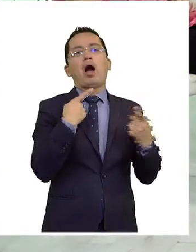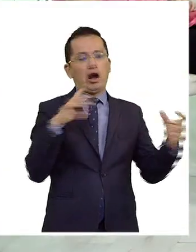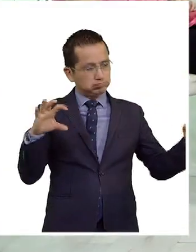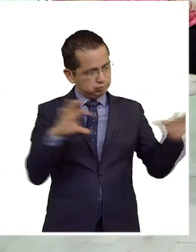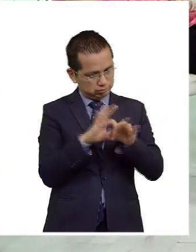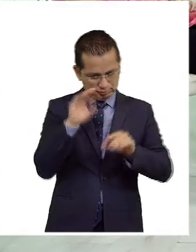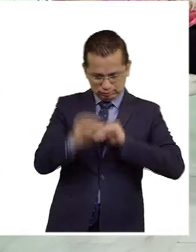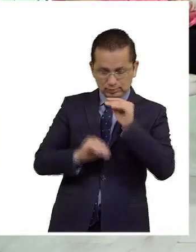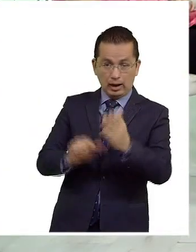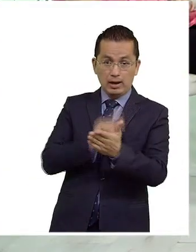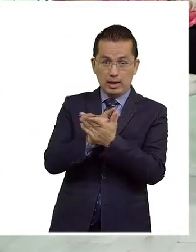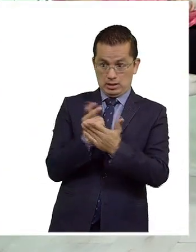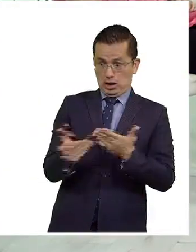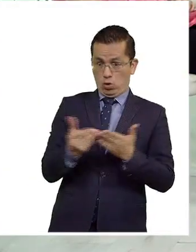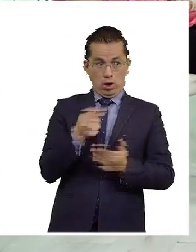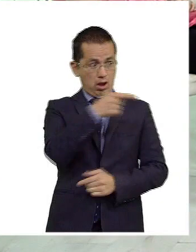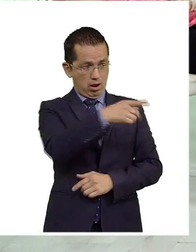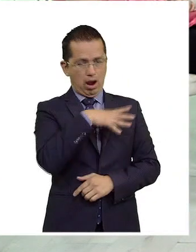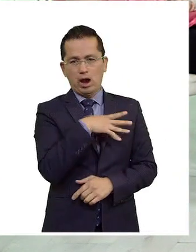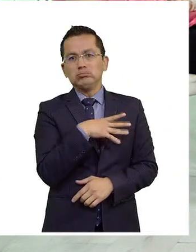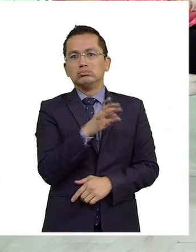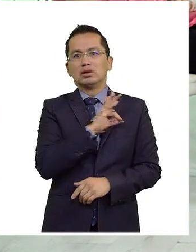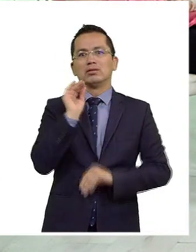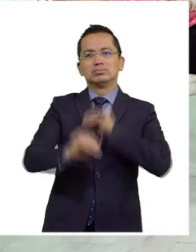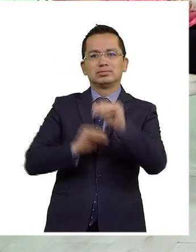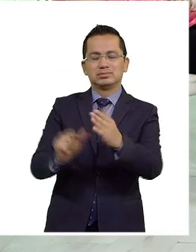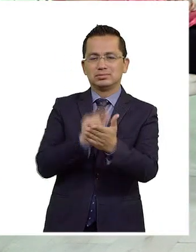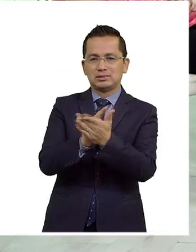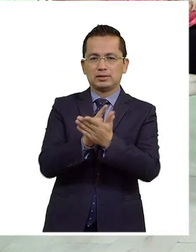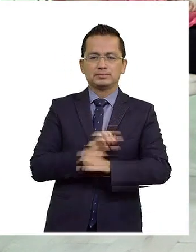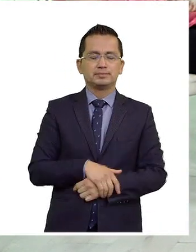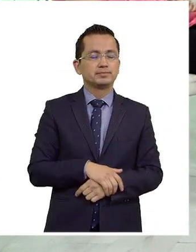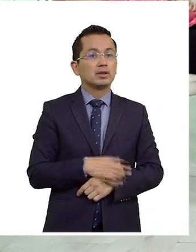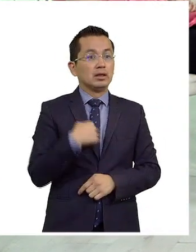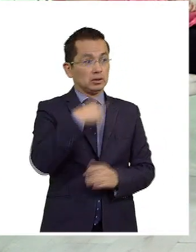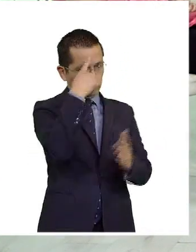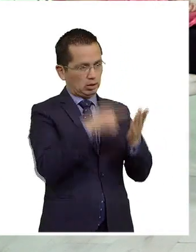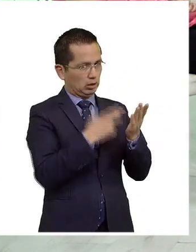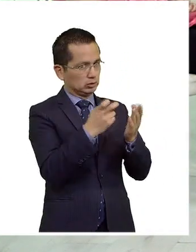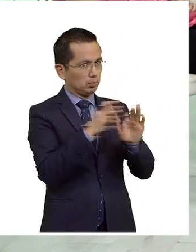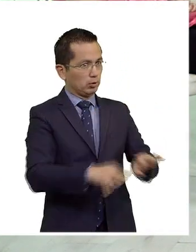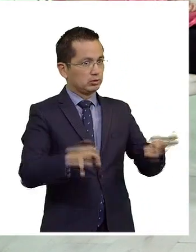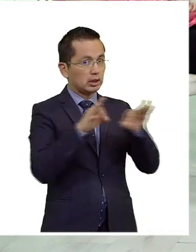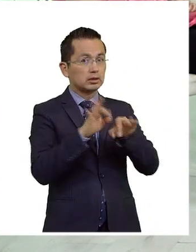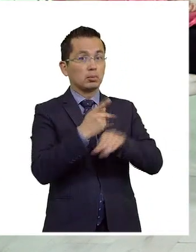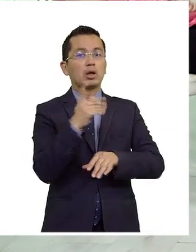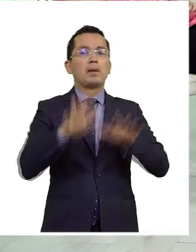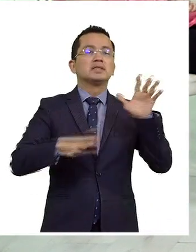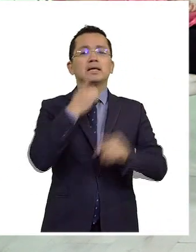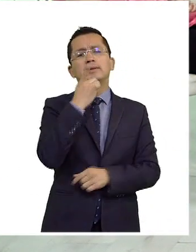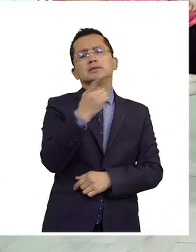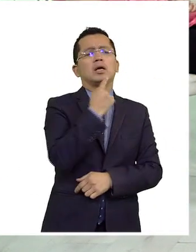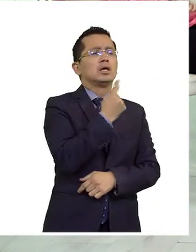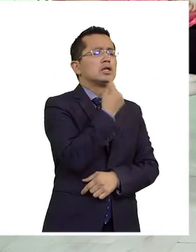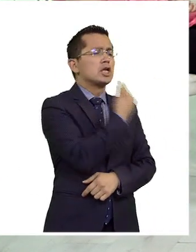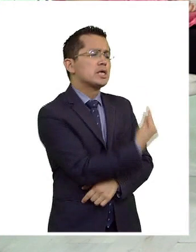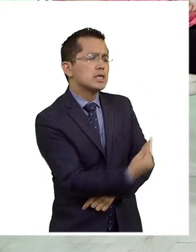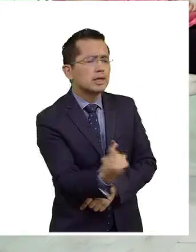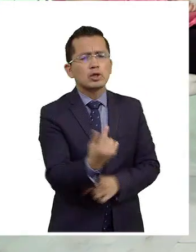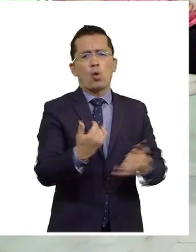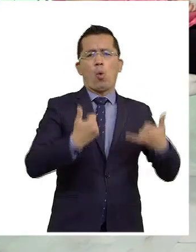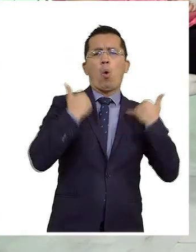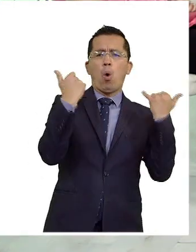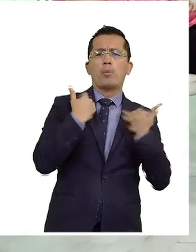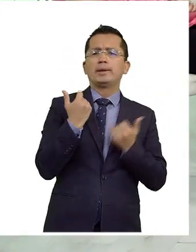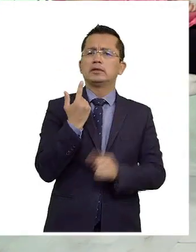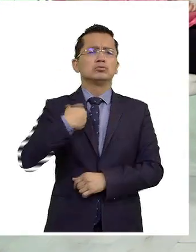justamente el hecho de que exista la información, cuando se habla de niños, niñas y adolescentes, pues los adultos tendemos a tomar